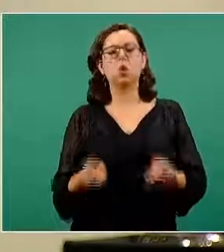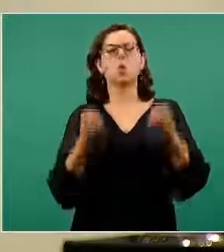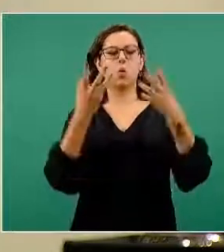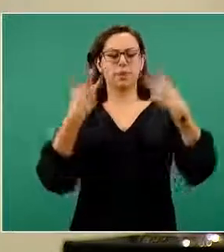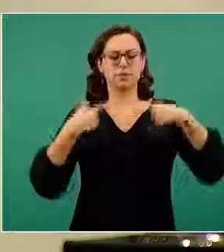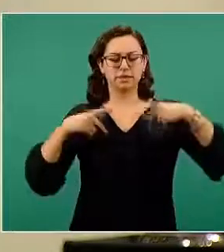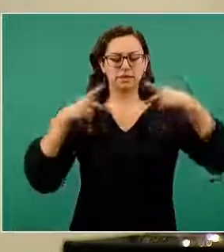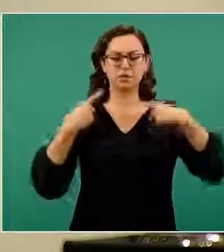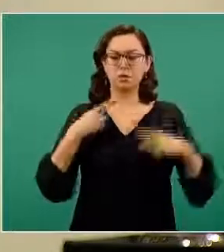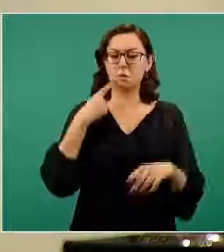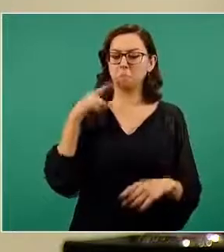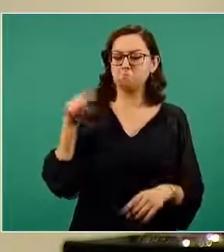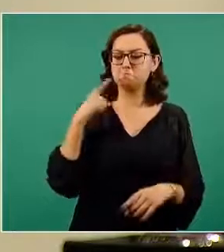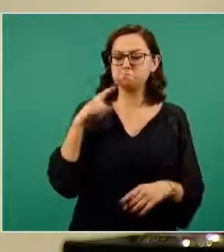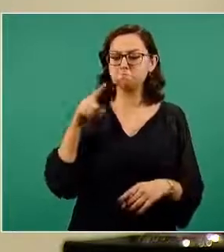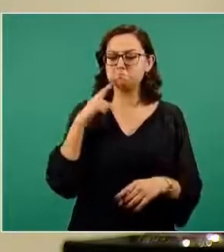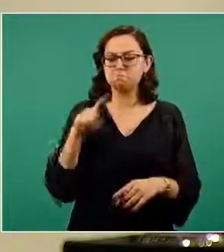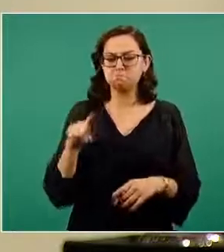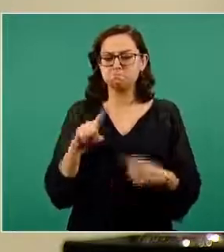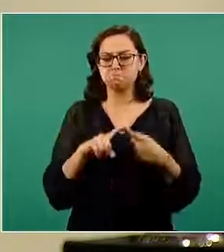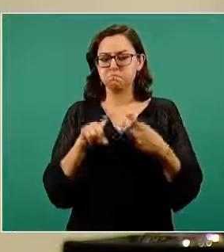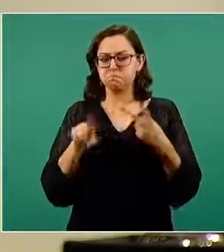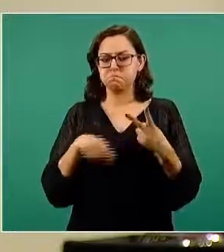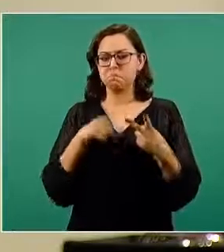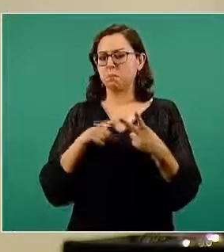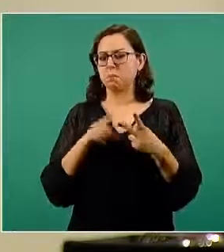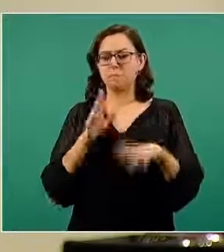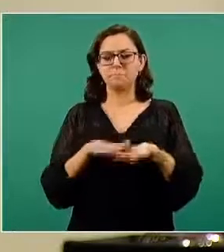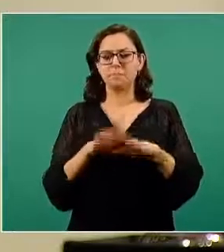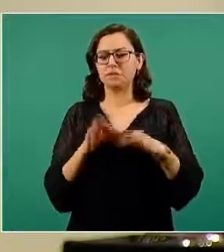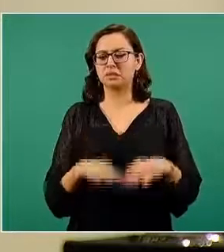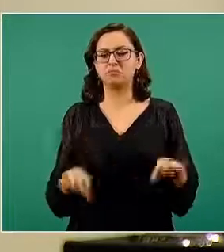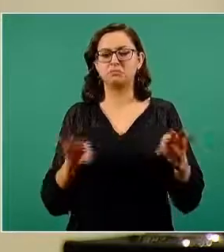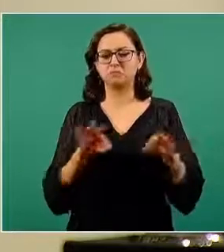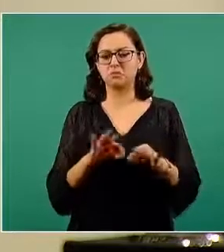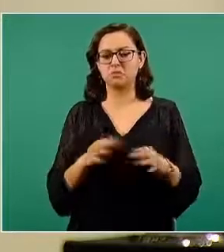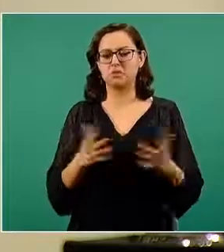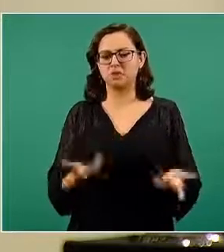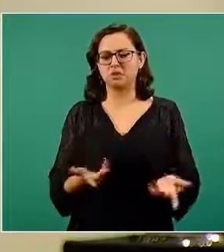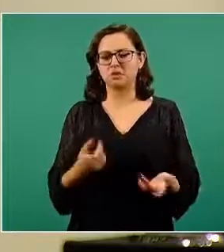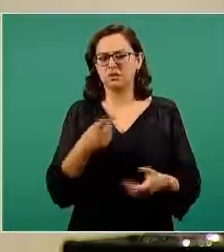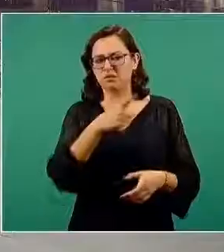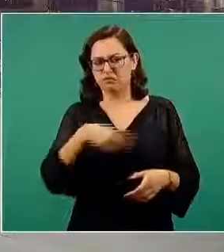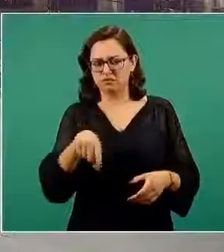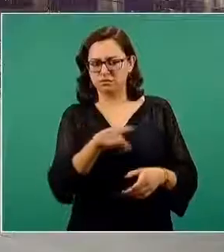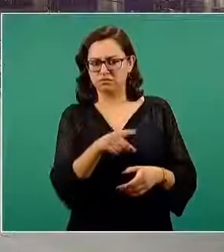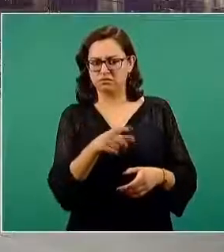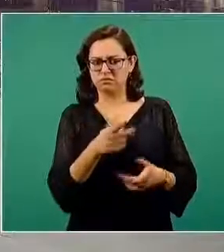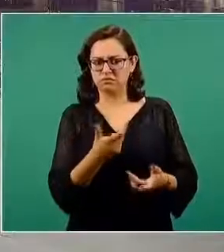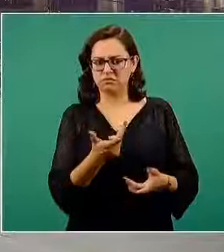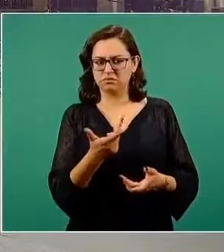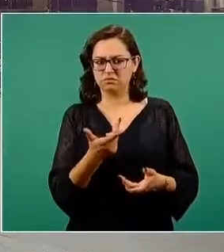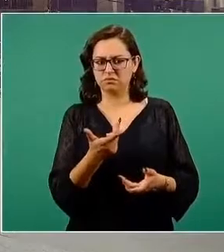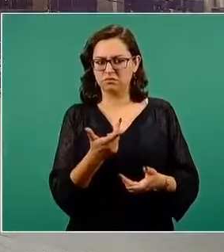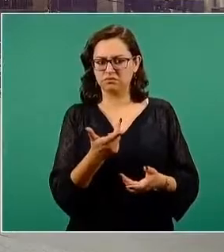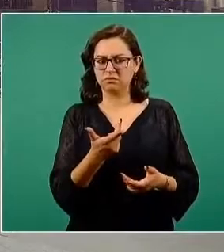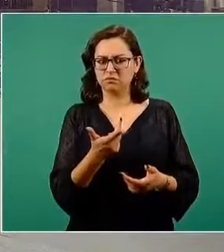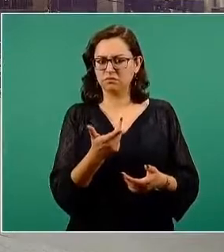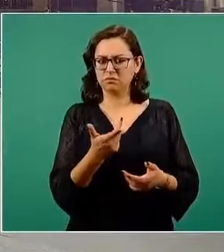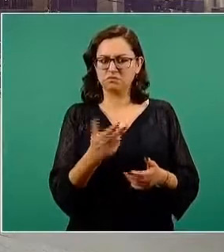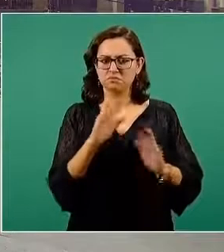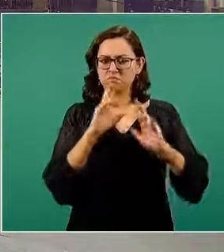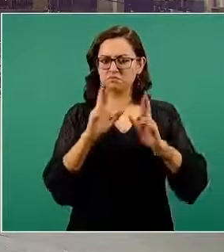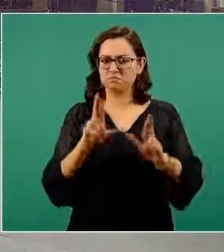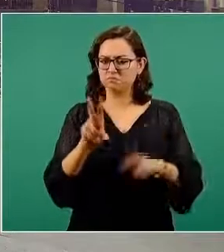denuncias han estado recibiendo? Y sobre todo lo más importante, más o menos no tienen un porcentaje de cuántas han sido negativas sobre este